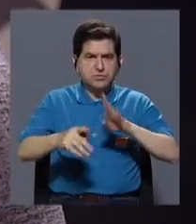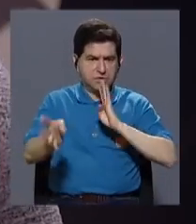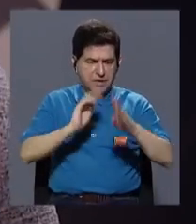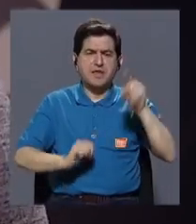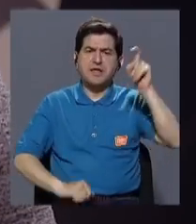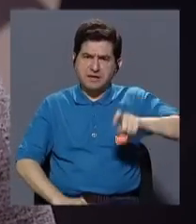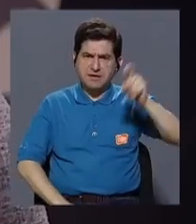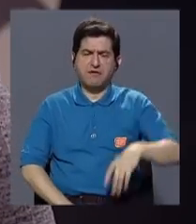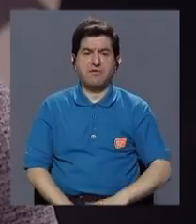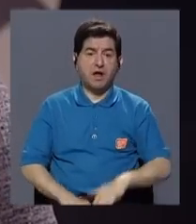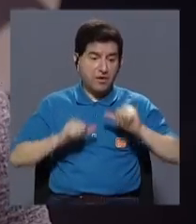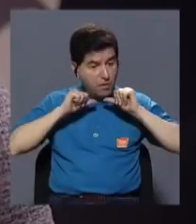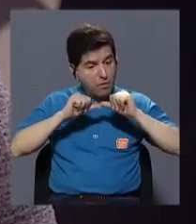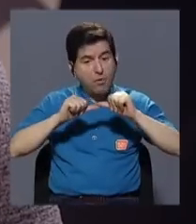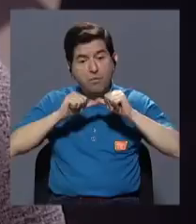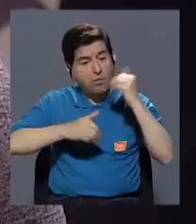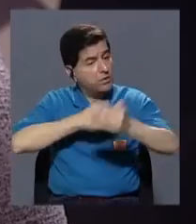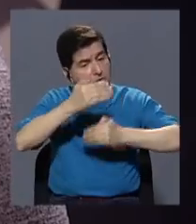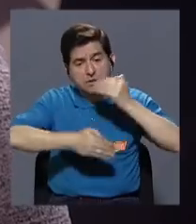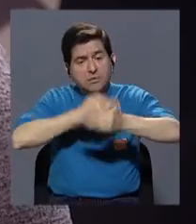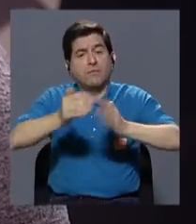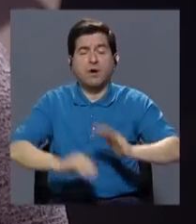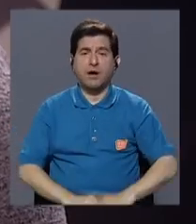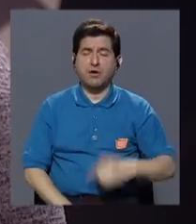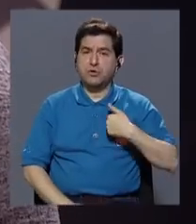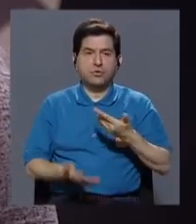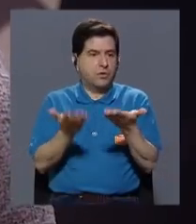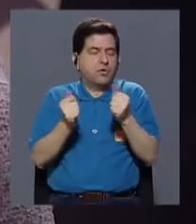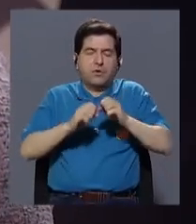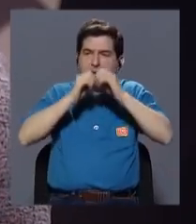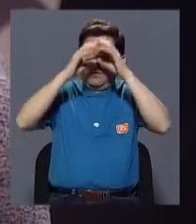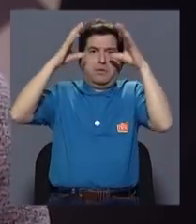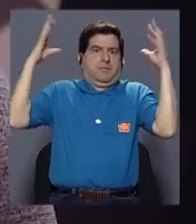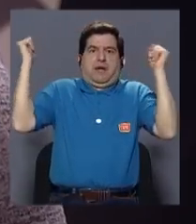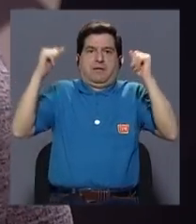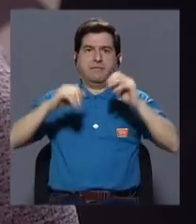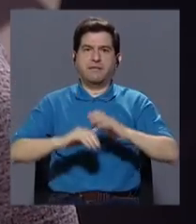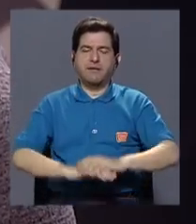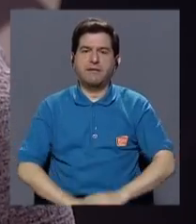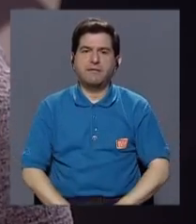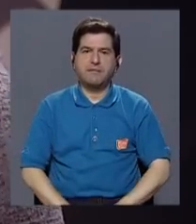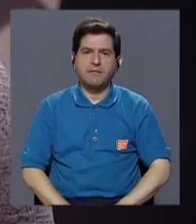a hablar de eso porque si no a seguir pasando yo no quiero imaginar